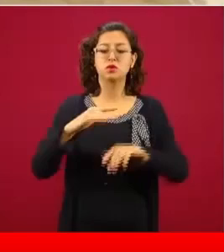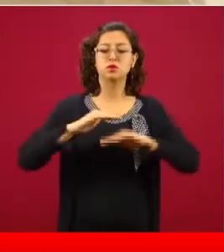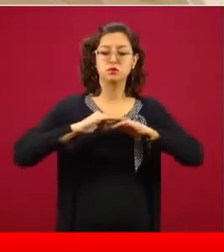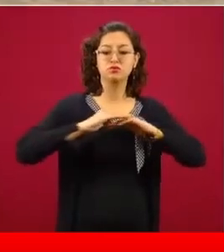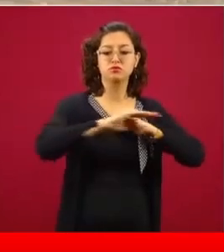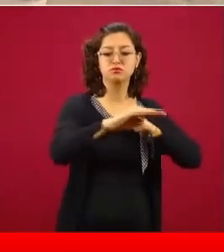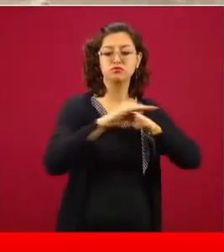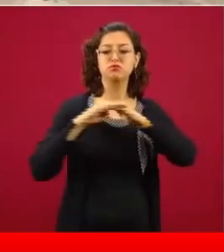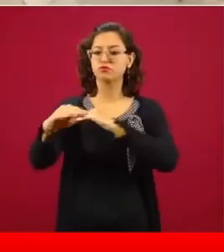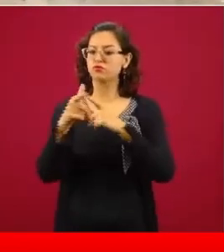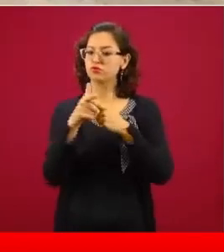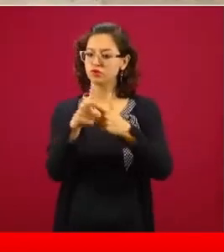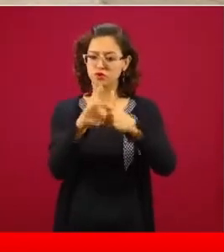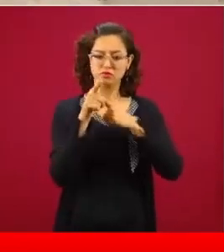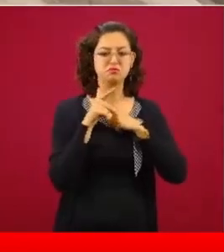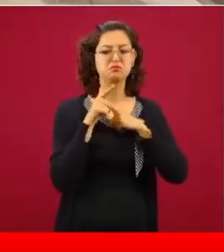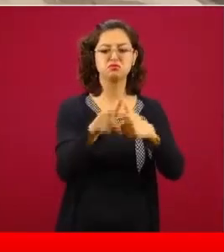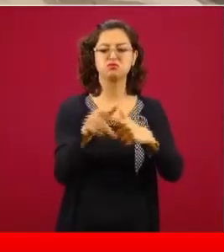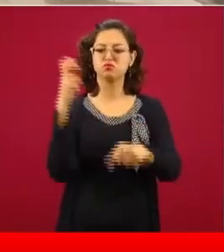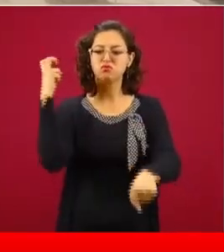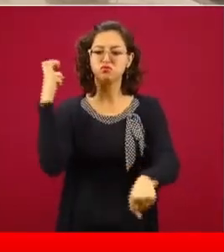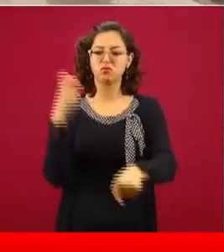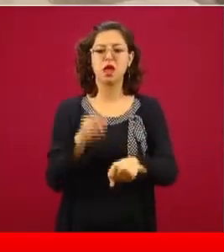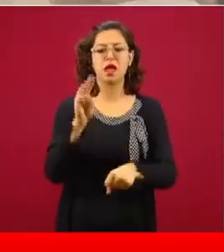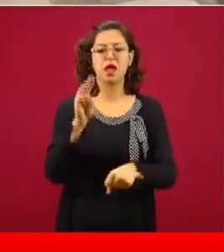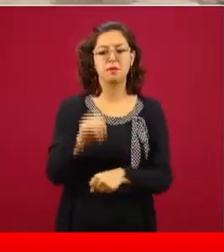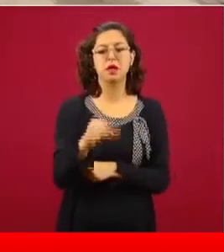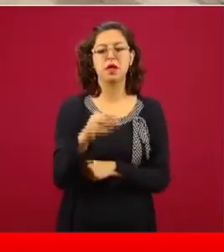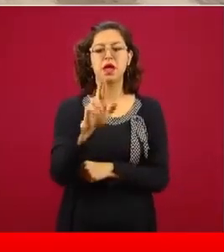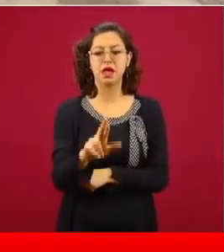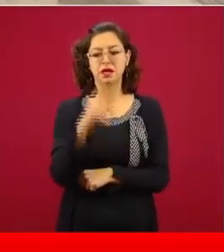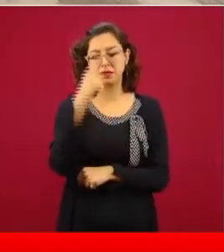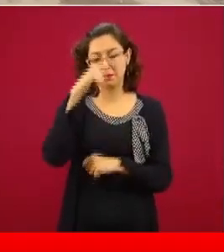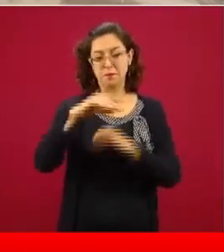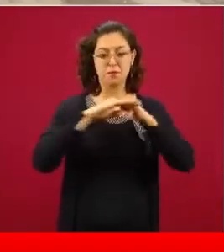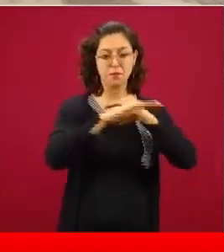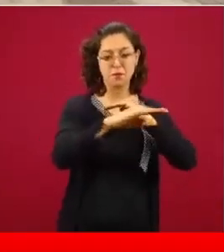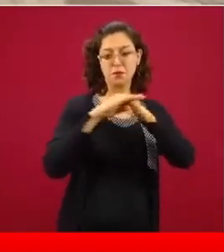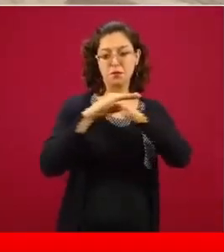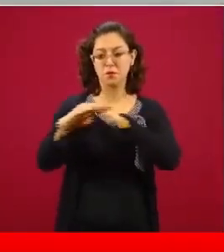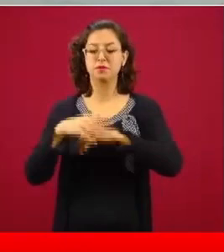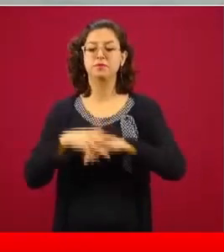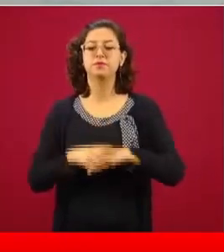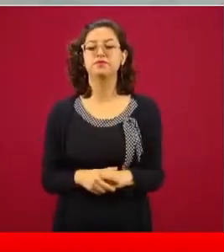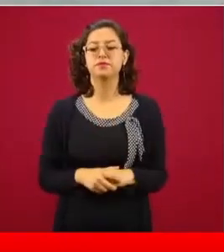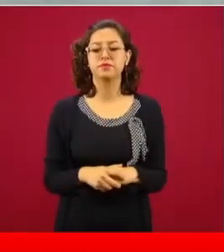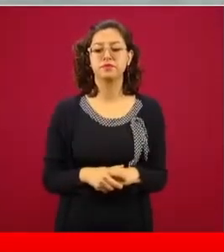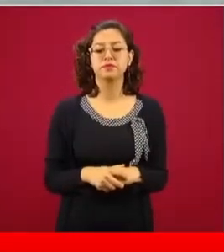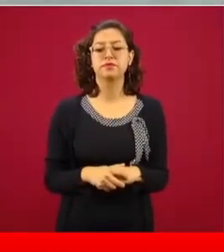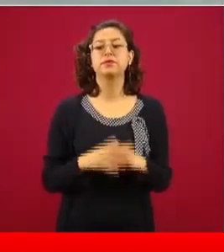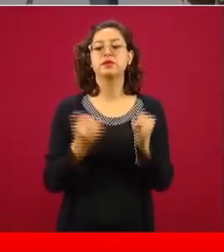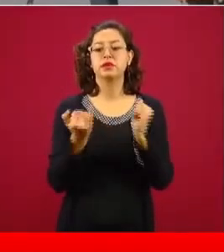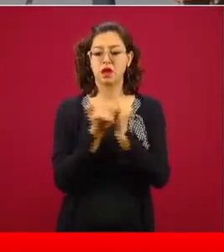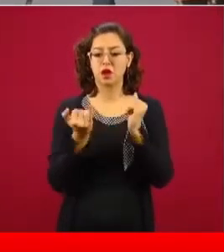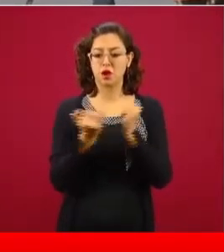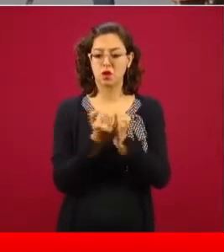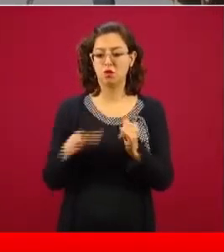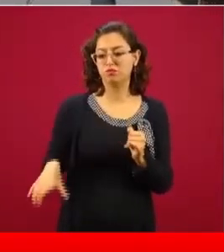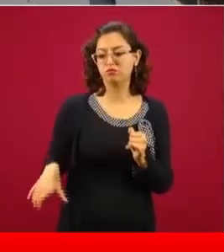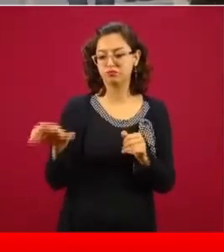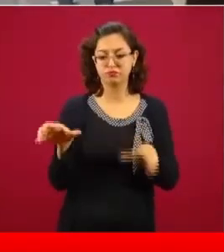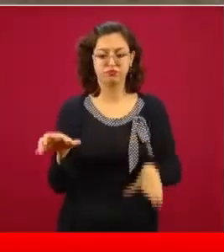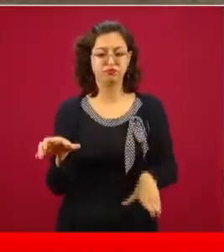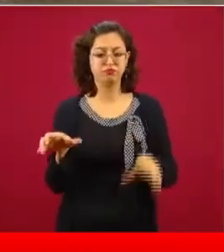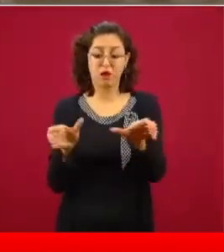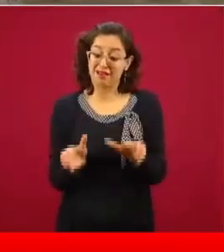se continúa el tendido de concreto MR para la capa superior y de rodamiento. En calles de rodaje y plataforma, en la